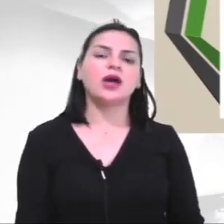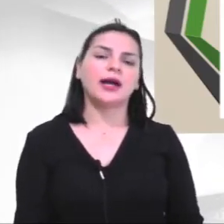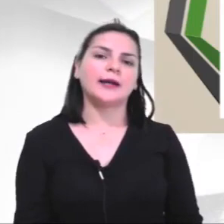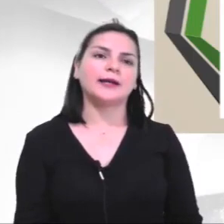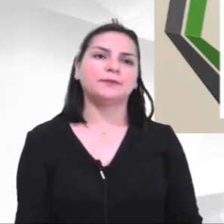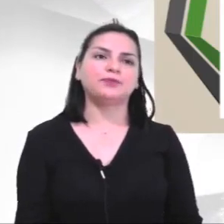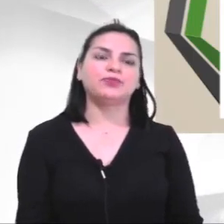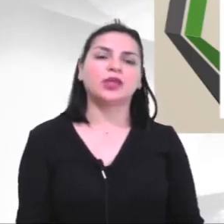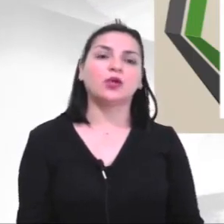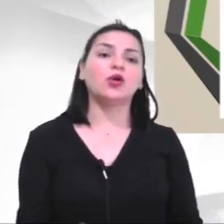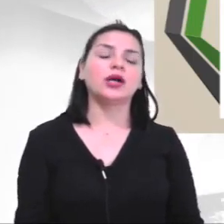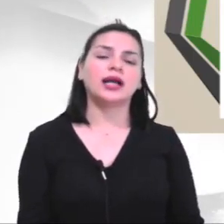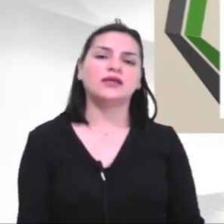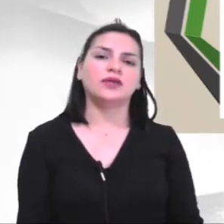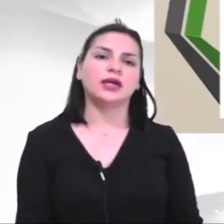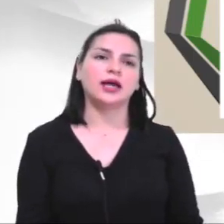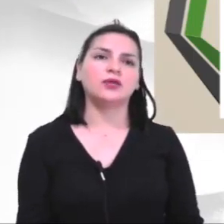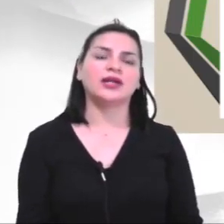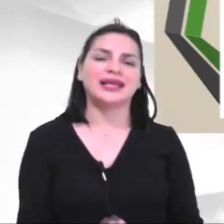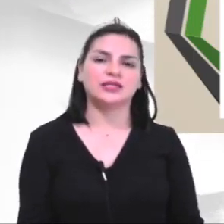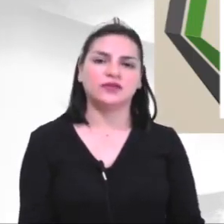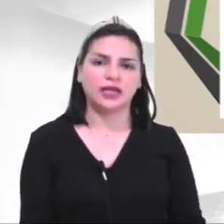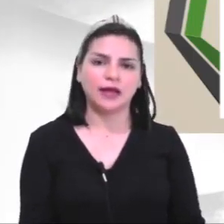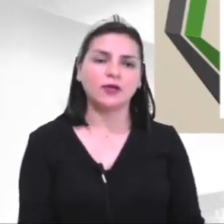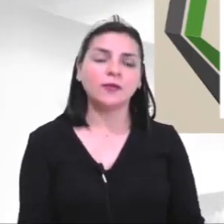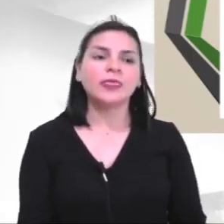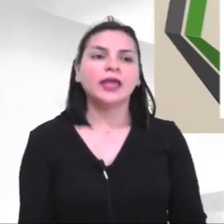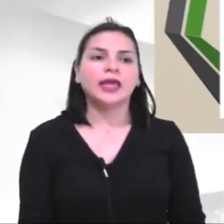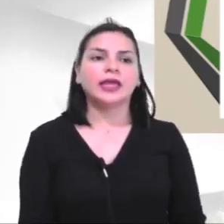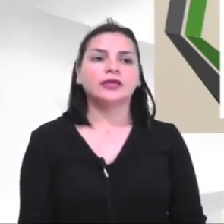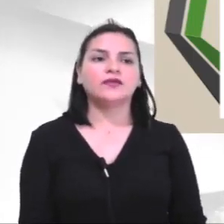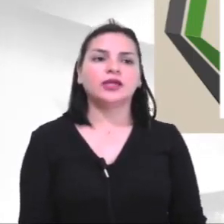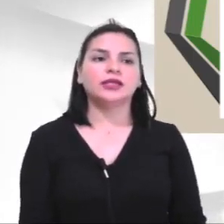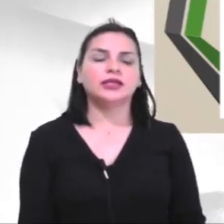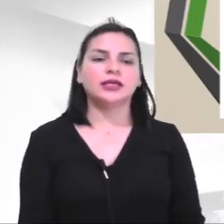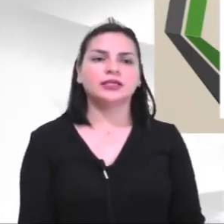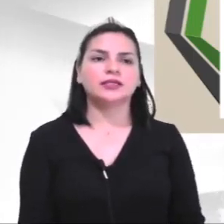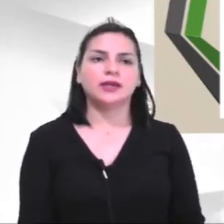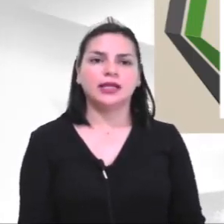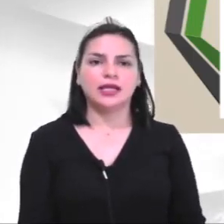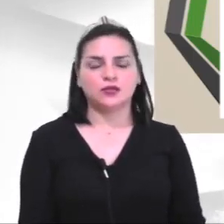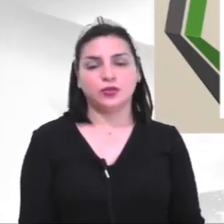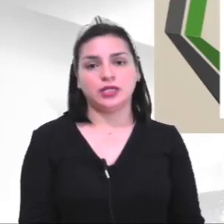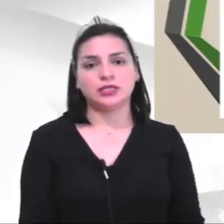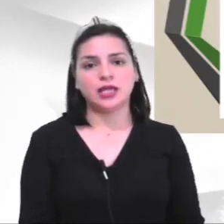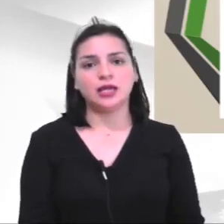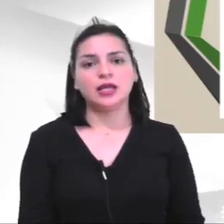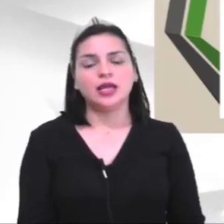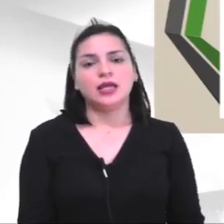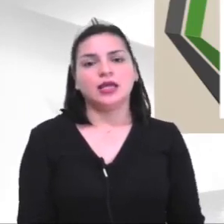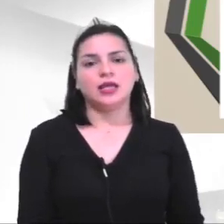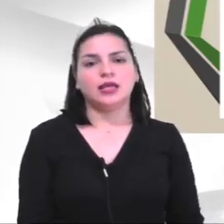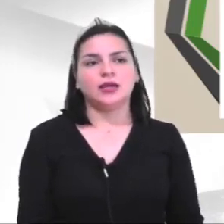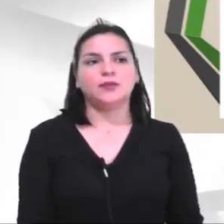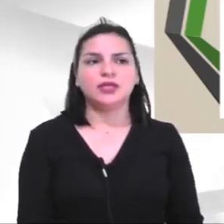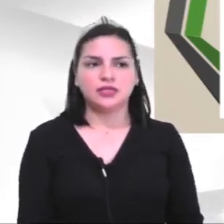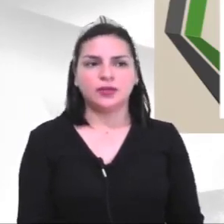debido a o clasificado en diferentes maneras. Puede ser